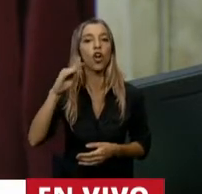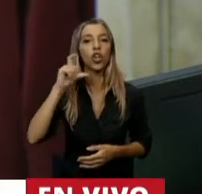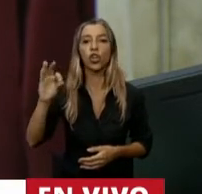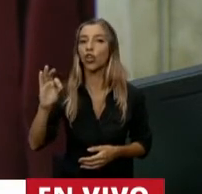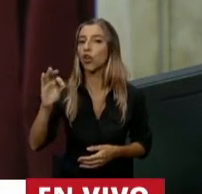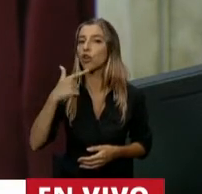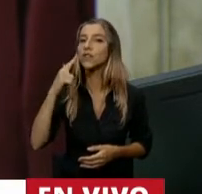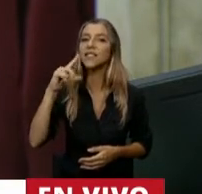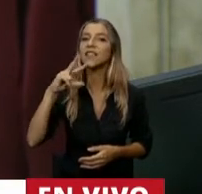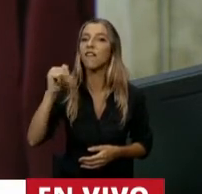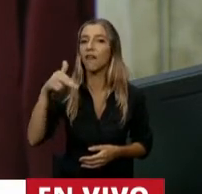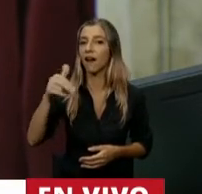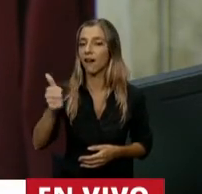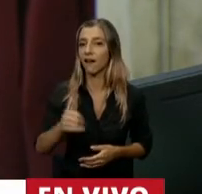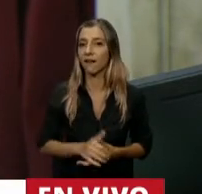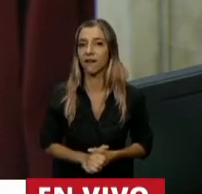Silvana, ay, perdón.